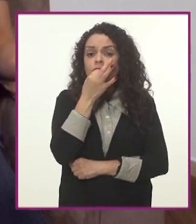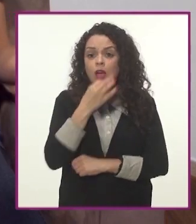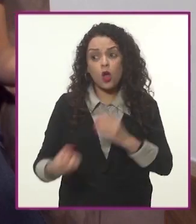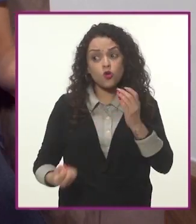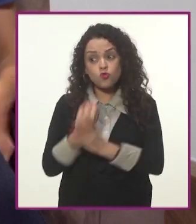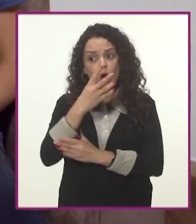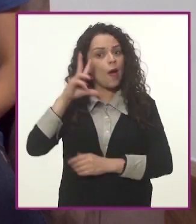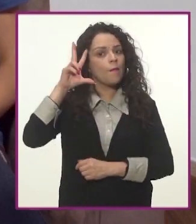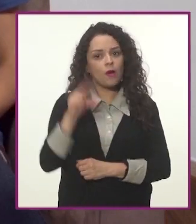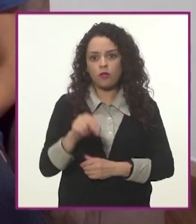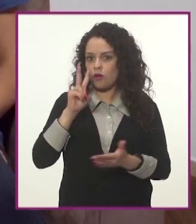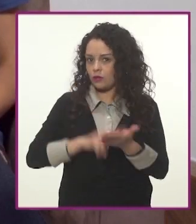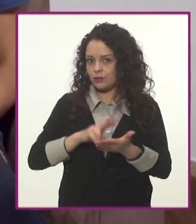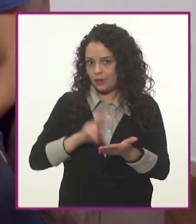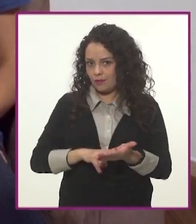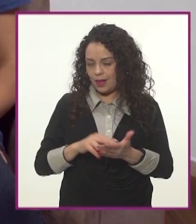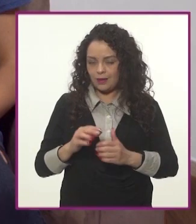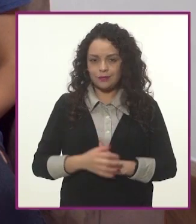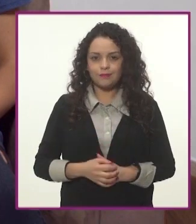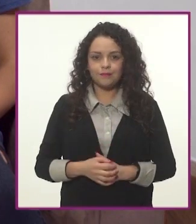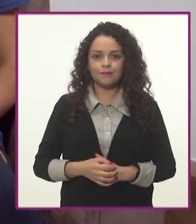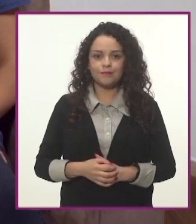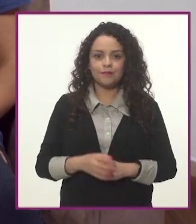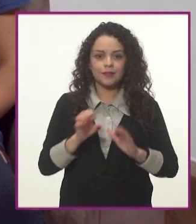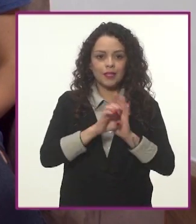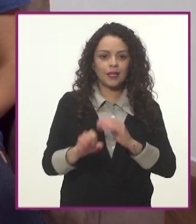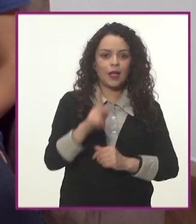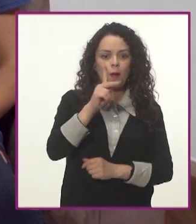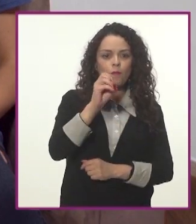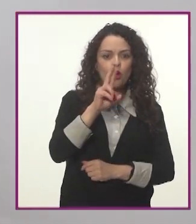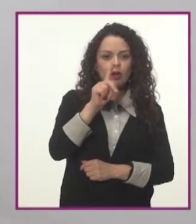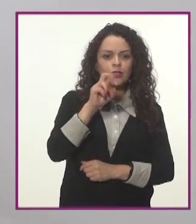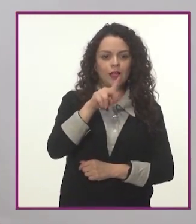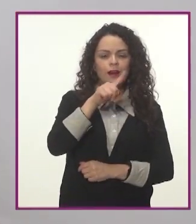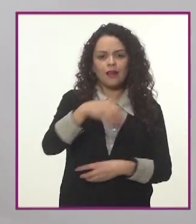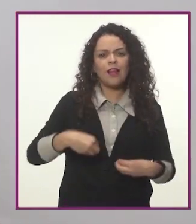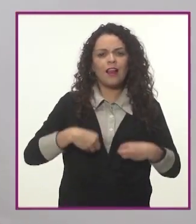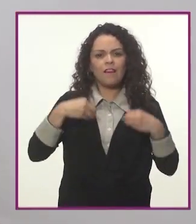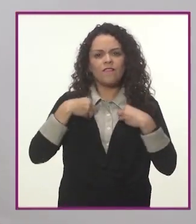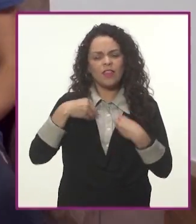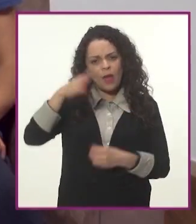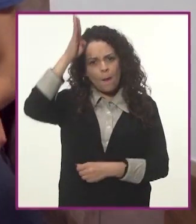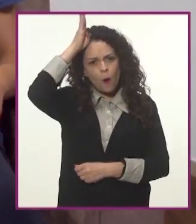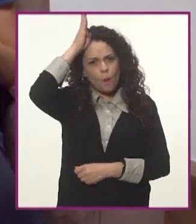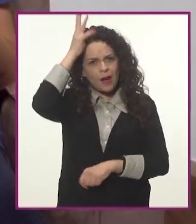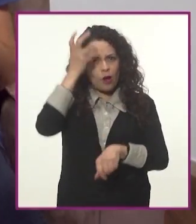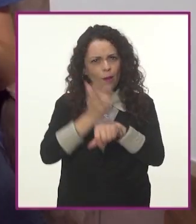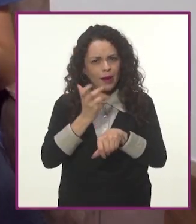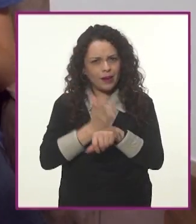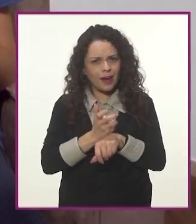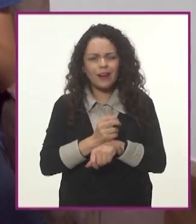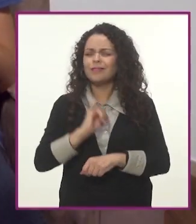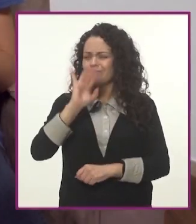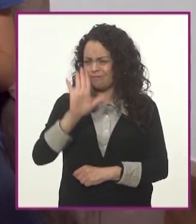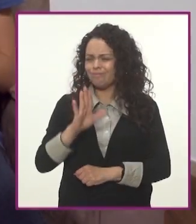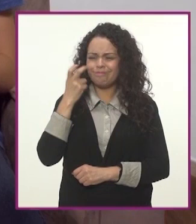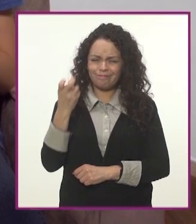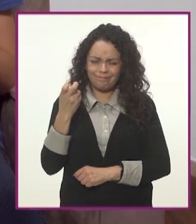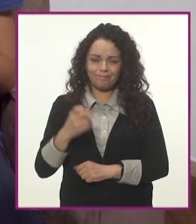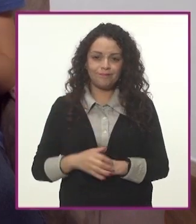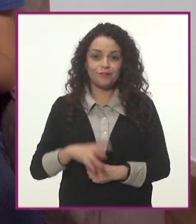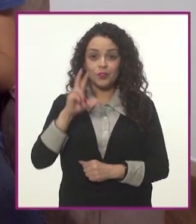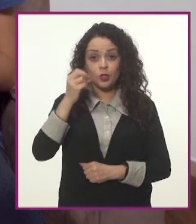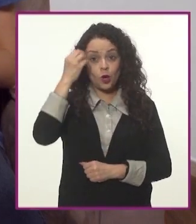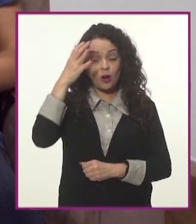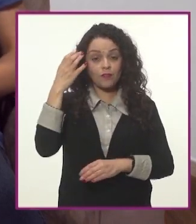Ese es el chiste. ¿Como Porter con su vida de un bombero americano? Algo así. Y no se olviden de compartirlos